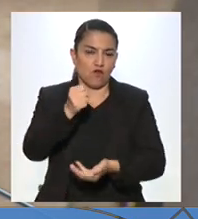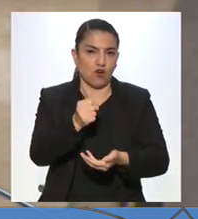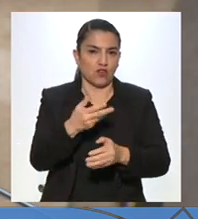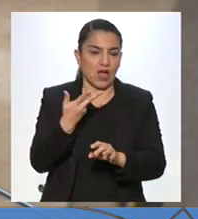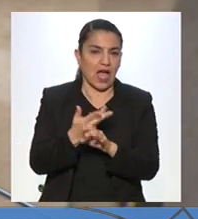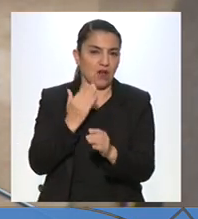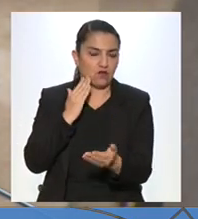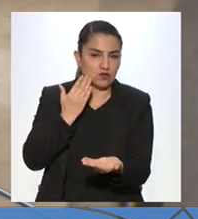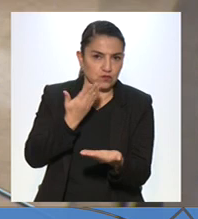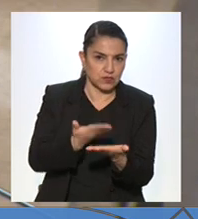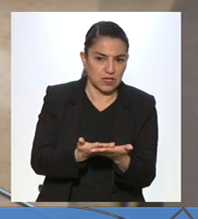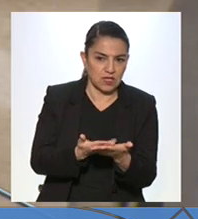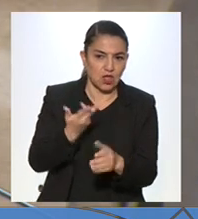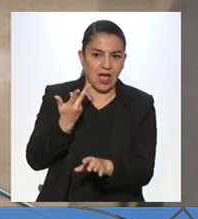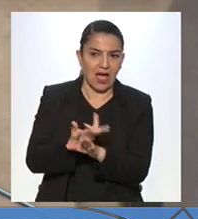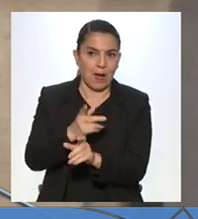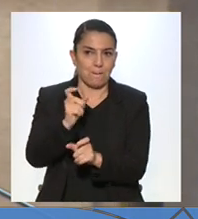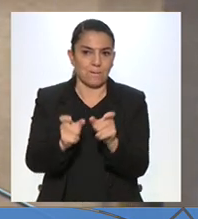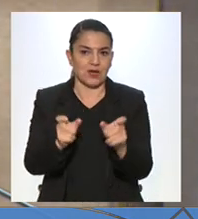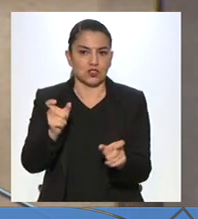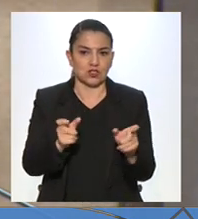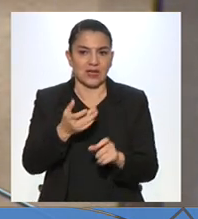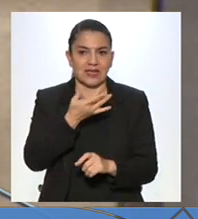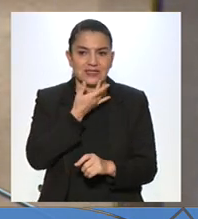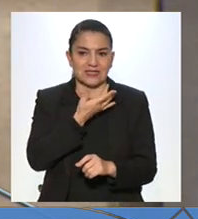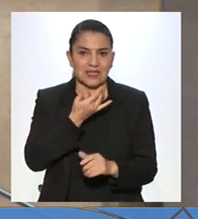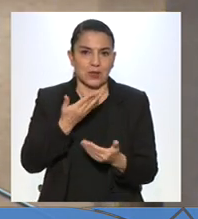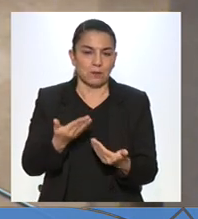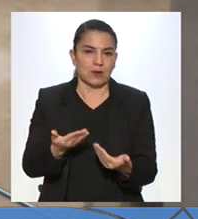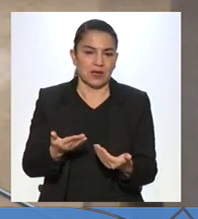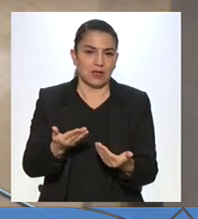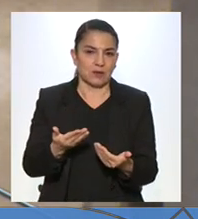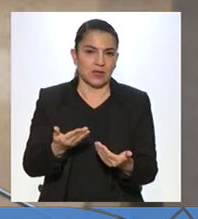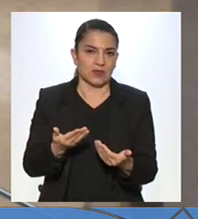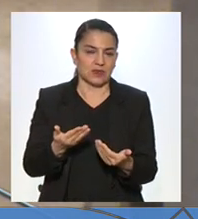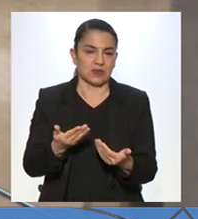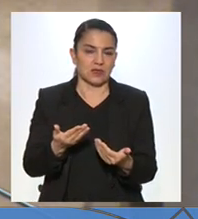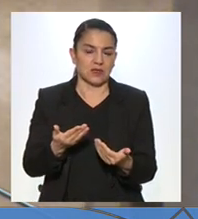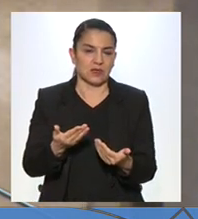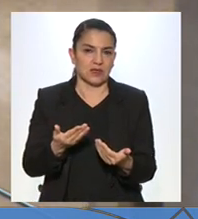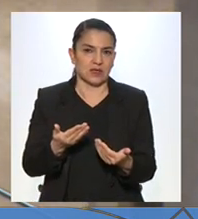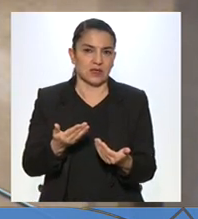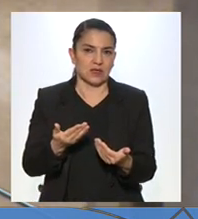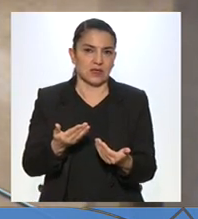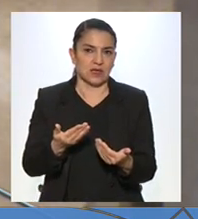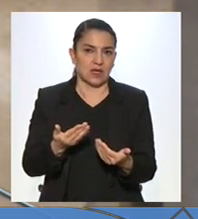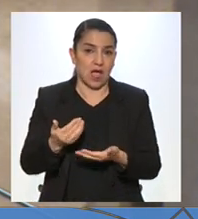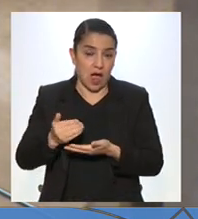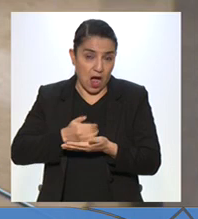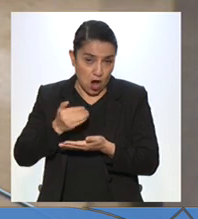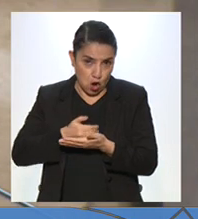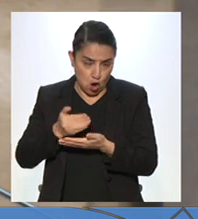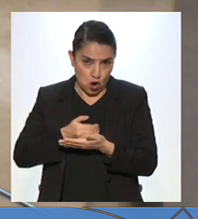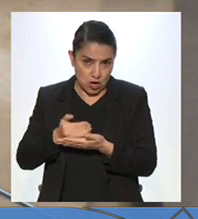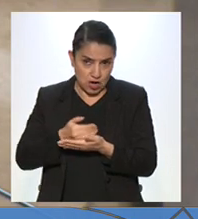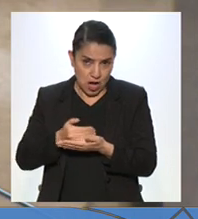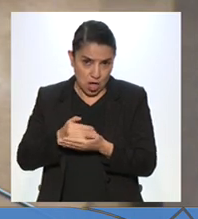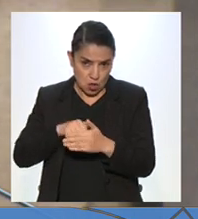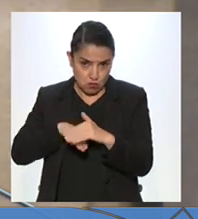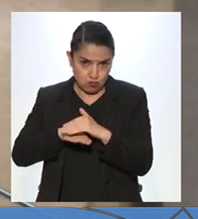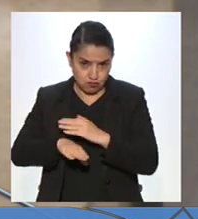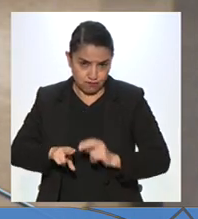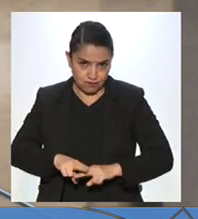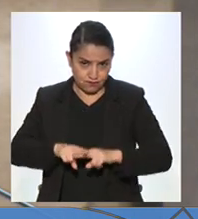subsidios, ha habido personas que simplemente han ido acumulando o ahorrando parte de sus